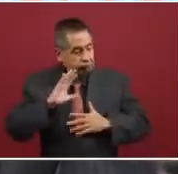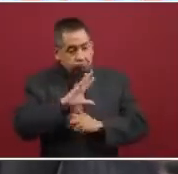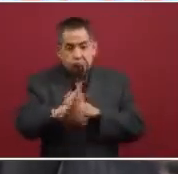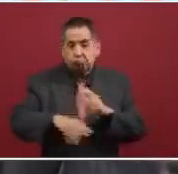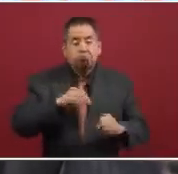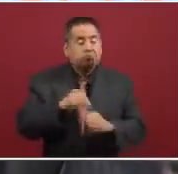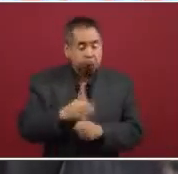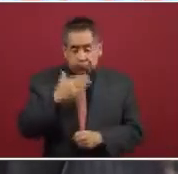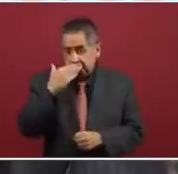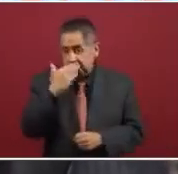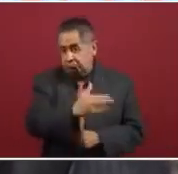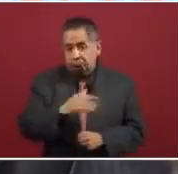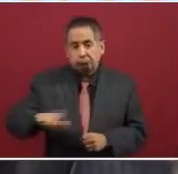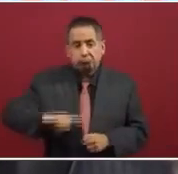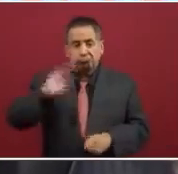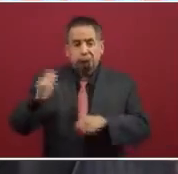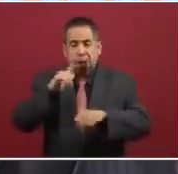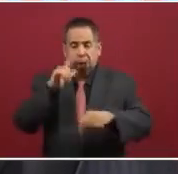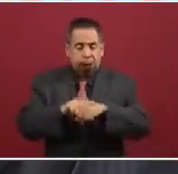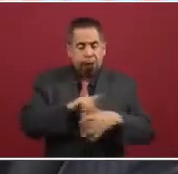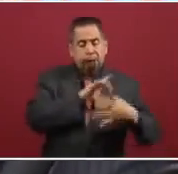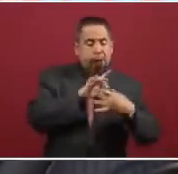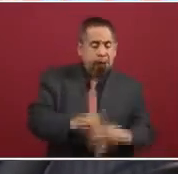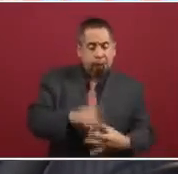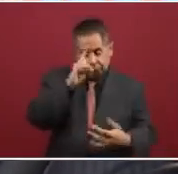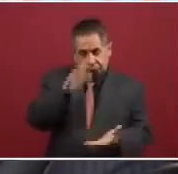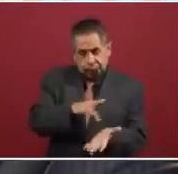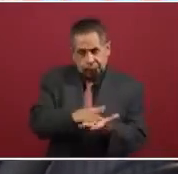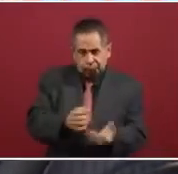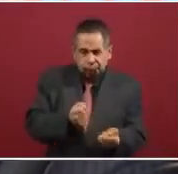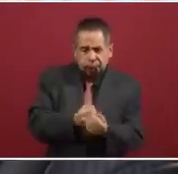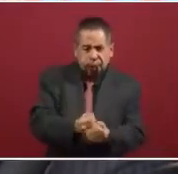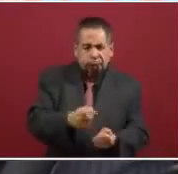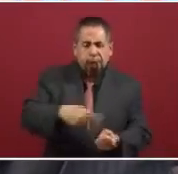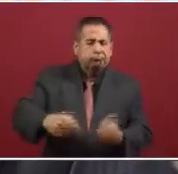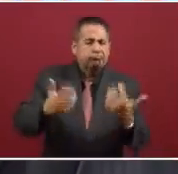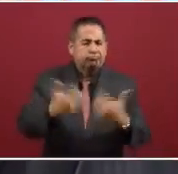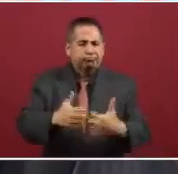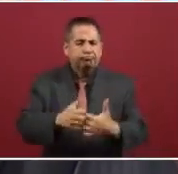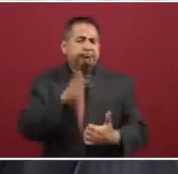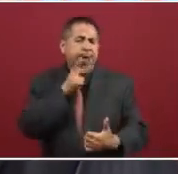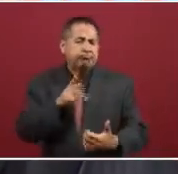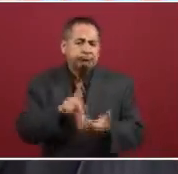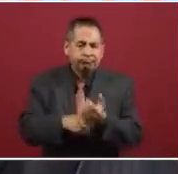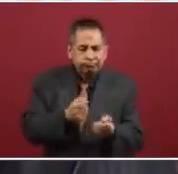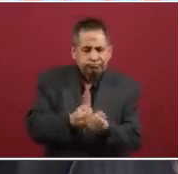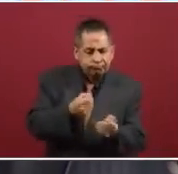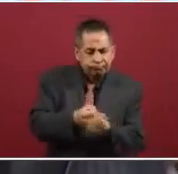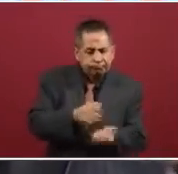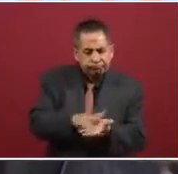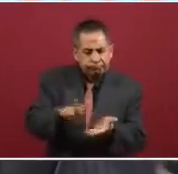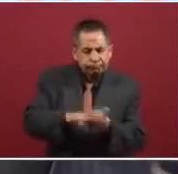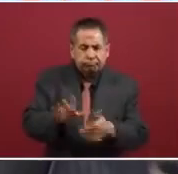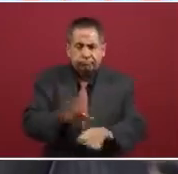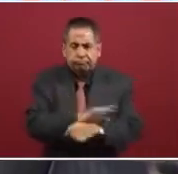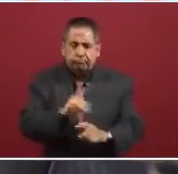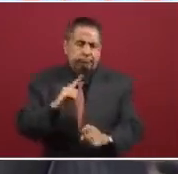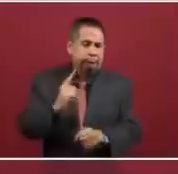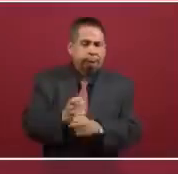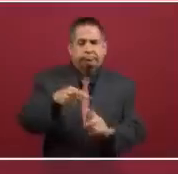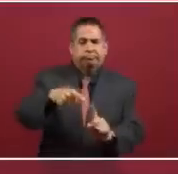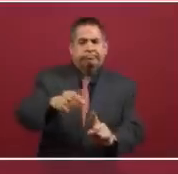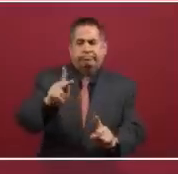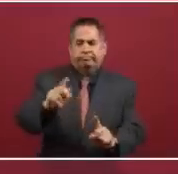Gobierno federal hacia el fortalecimiento de este sector y de su principal empresa,